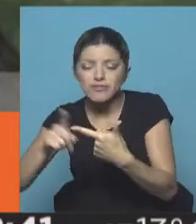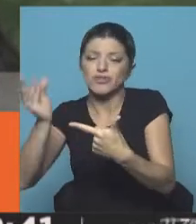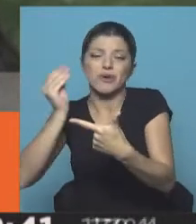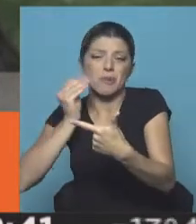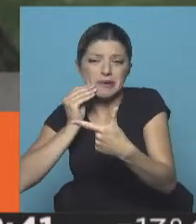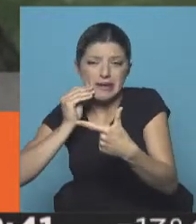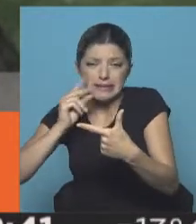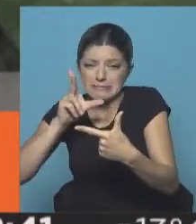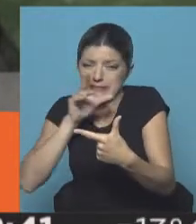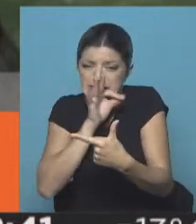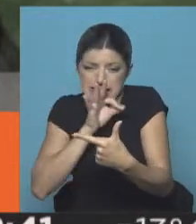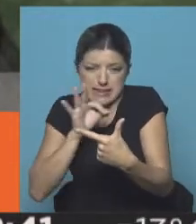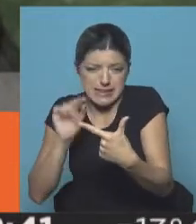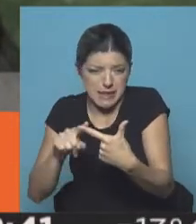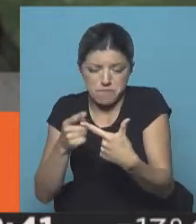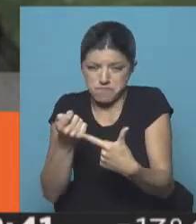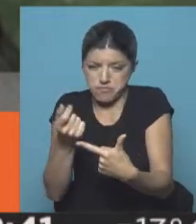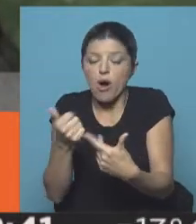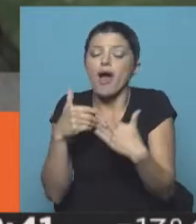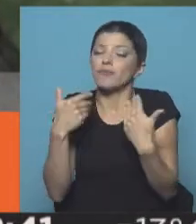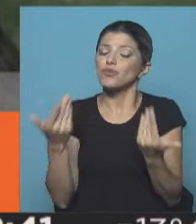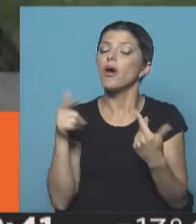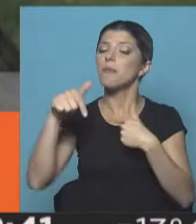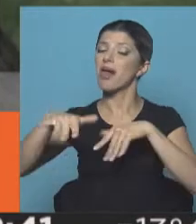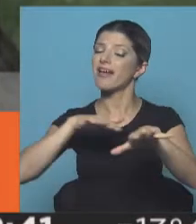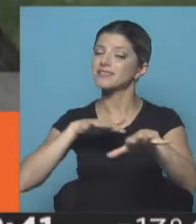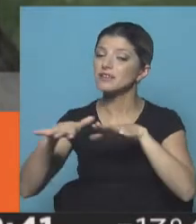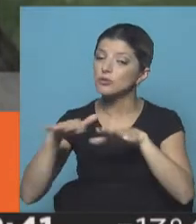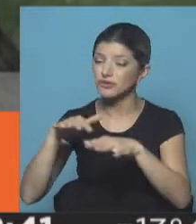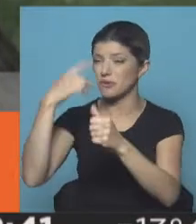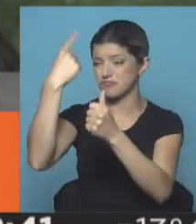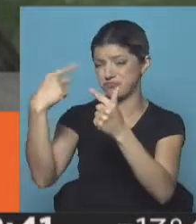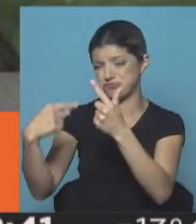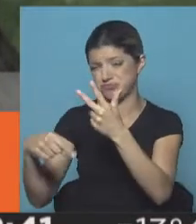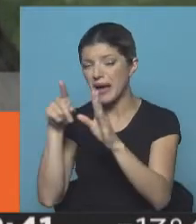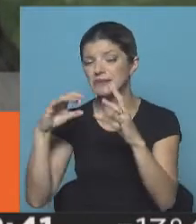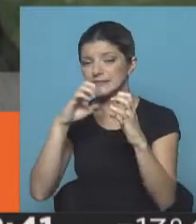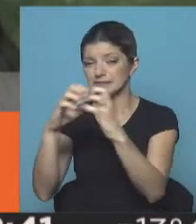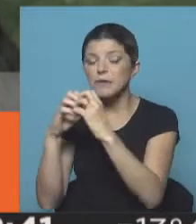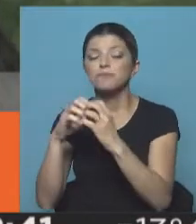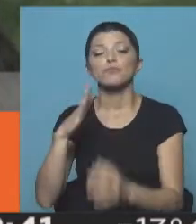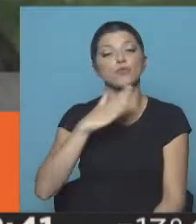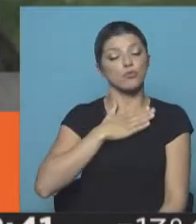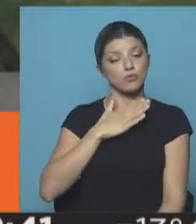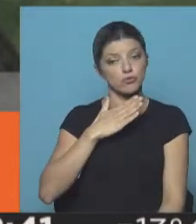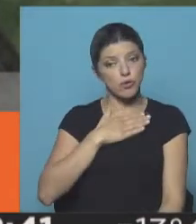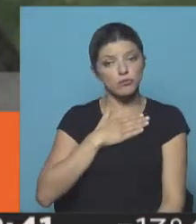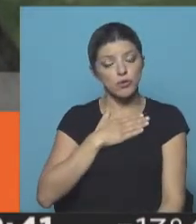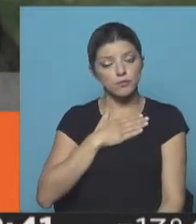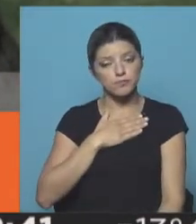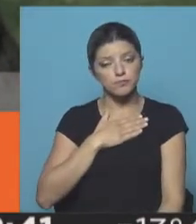alimentos. Para enfrentar esta crisis multifacética, hacemos de manera